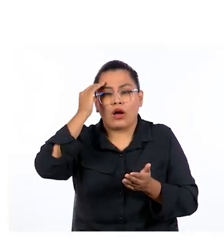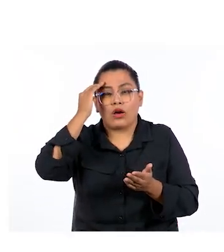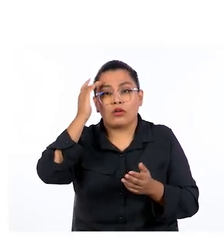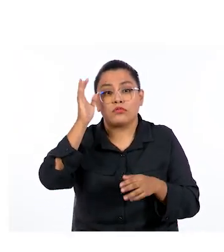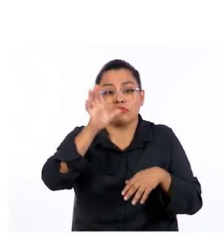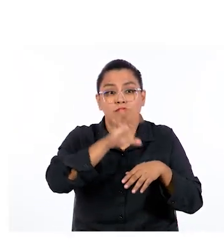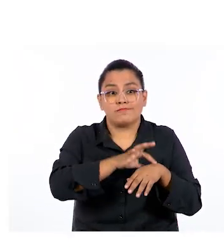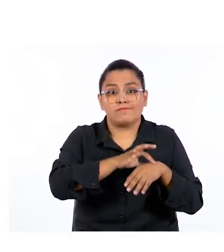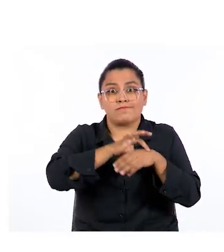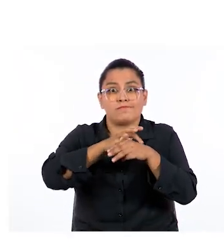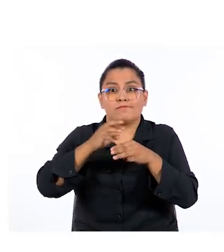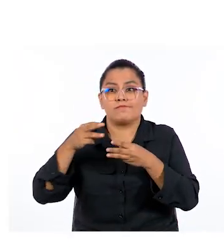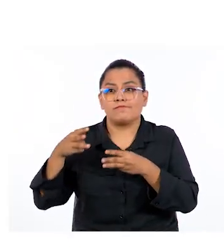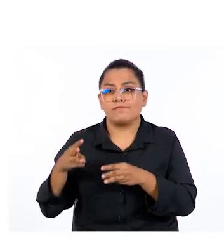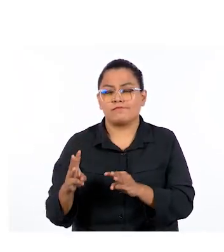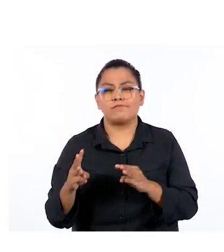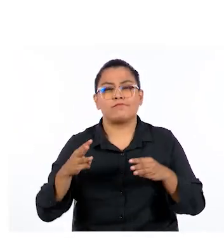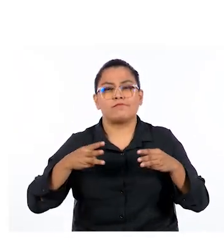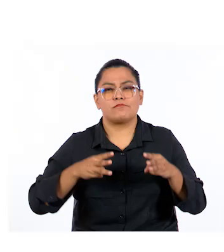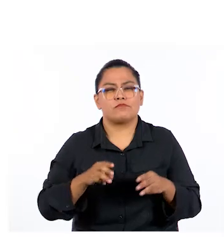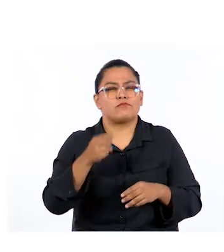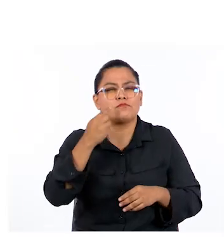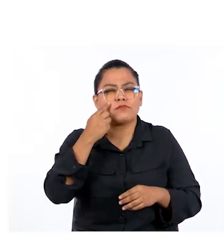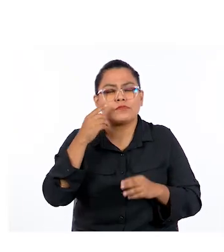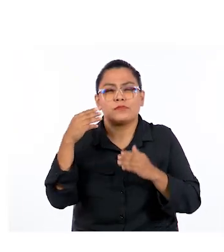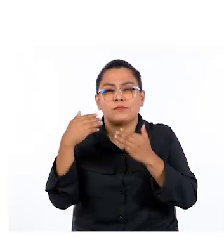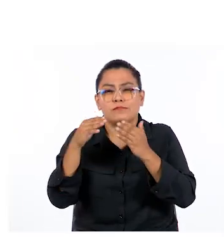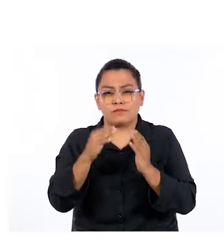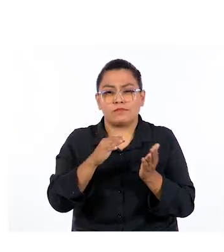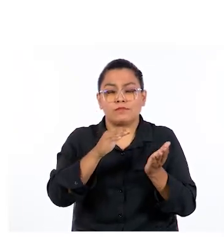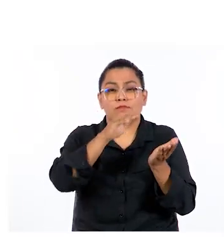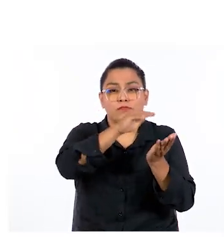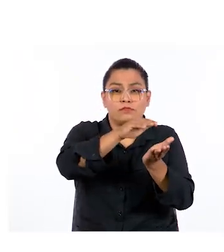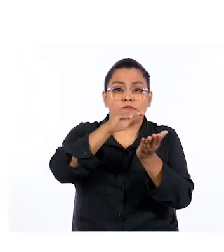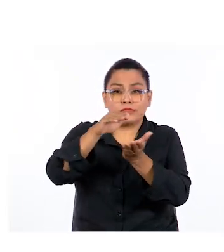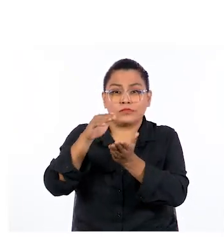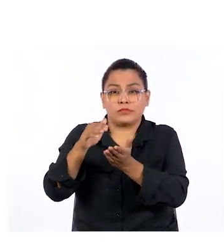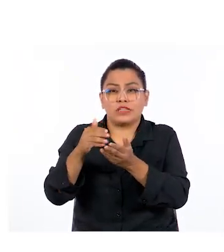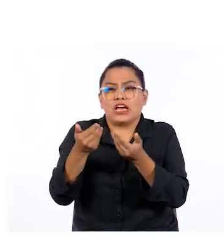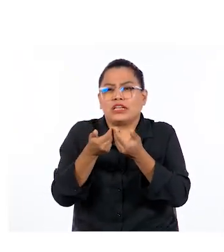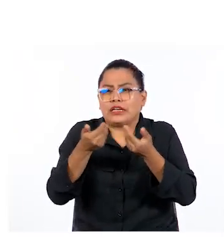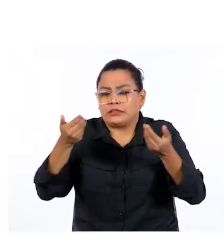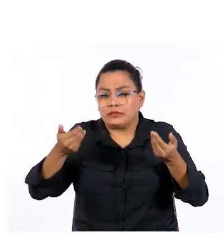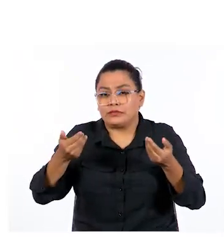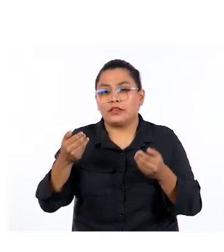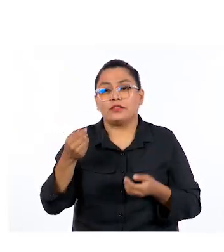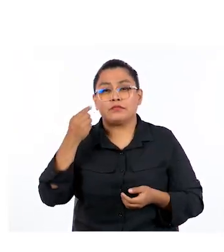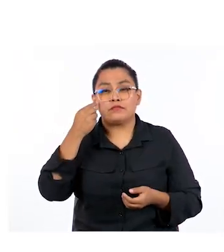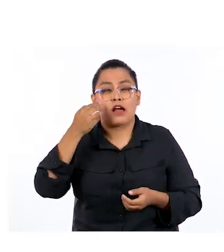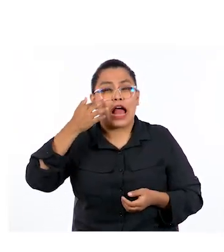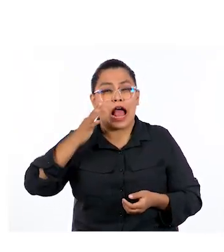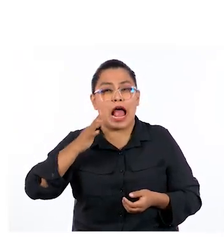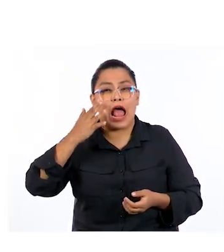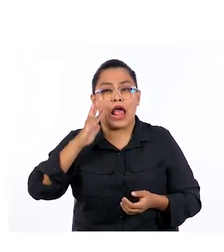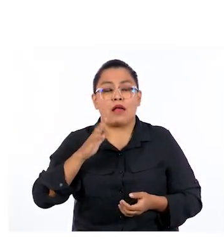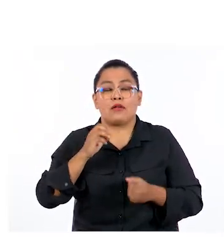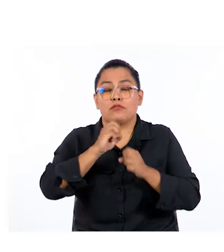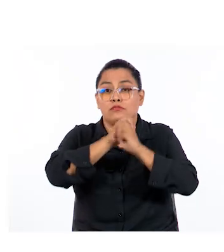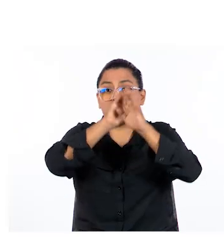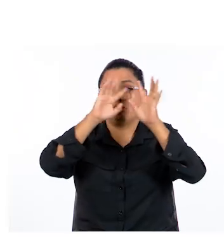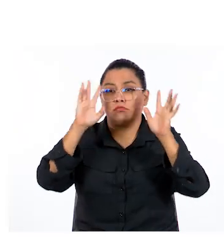las diferentes partes que contiene cada unidad didáctica, lo cual abordaremos con ejemplos concretos en unos